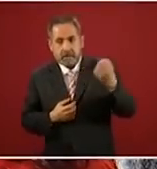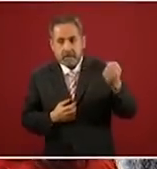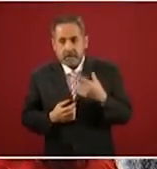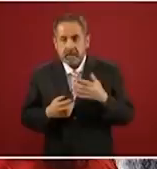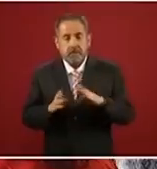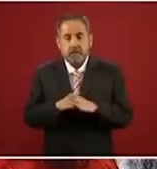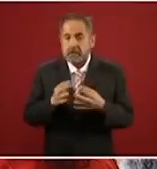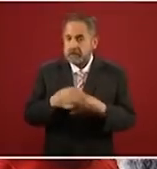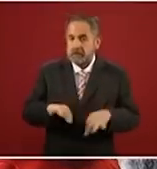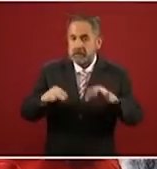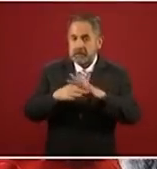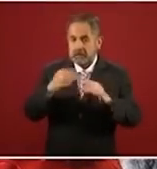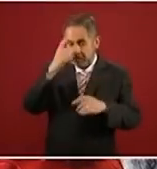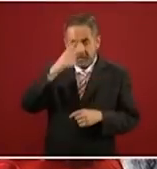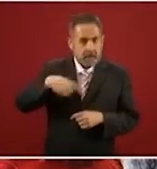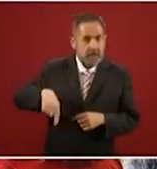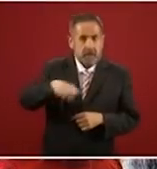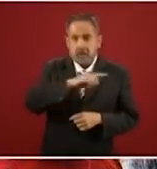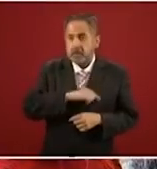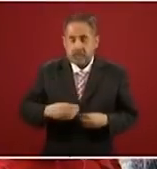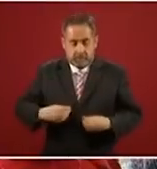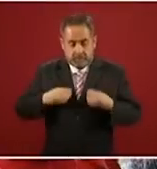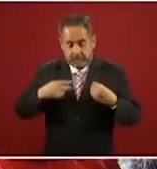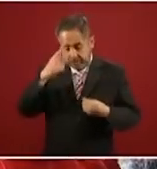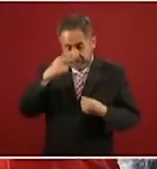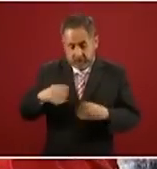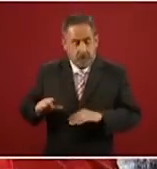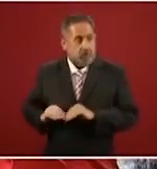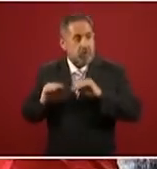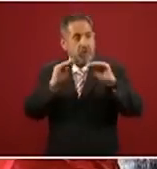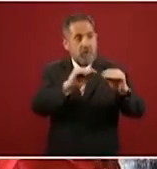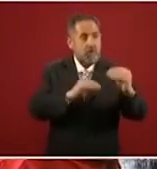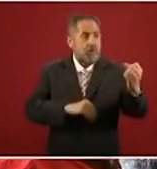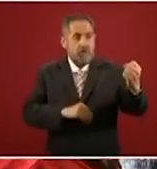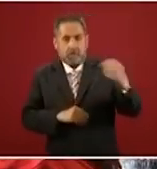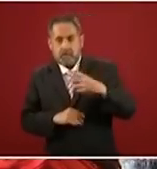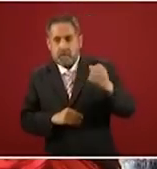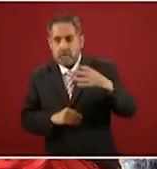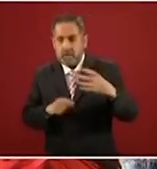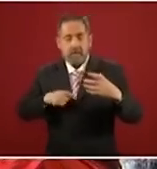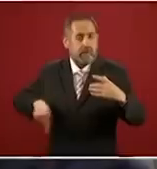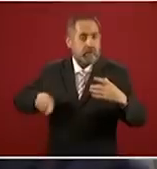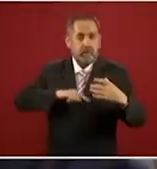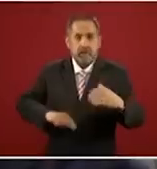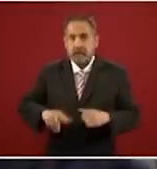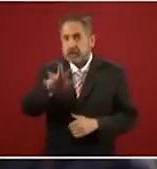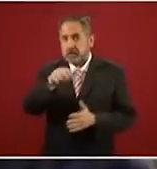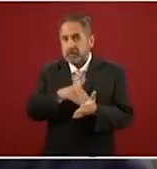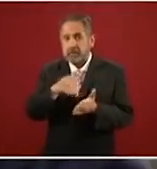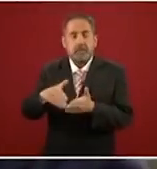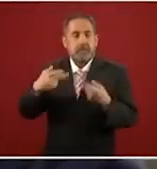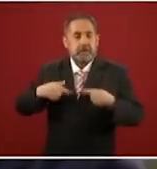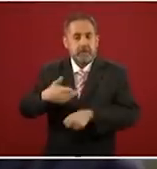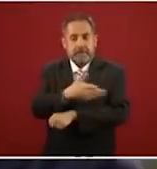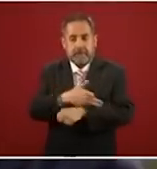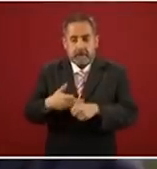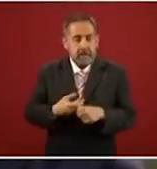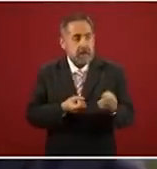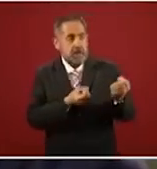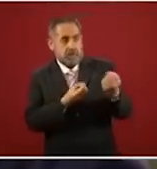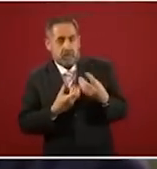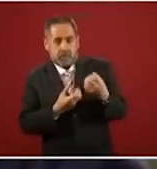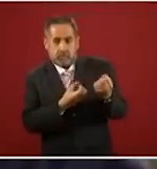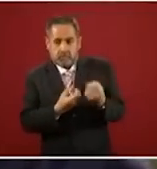no sólo importante para nuestros paisanos sino para más de 5 millones de familias que recibieron el año